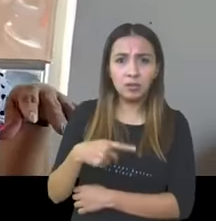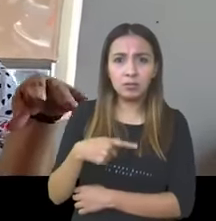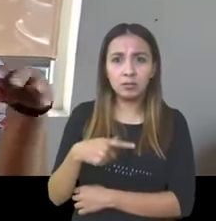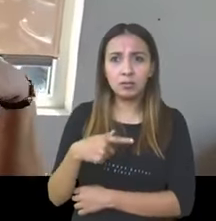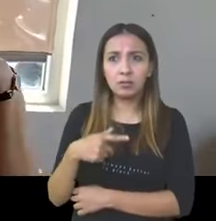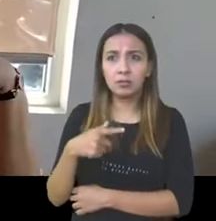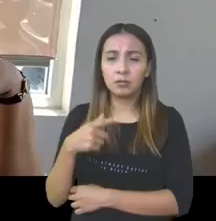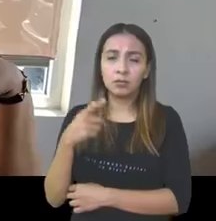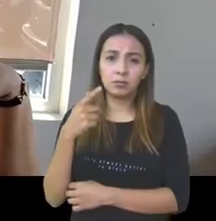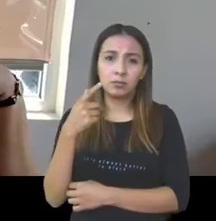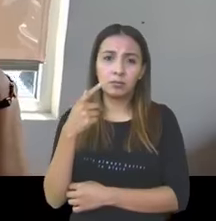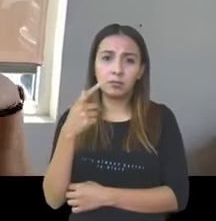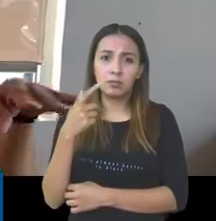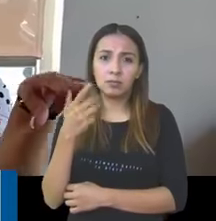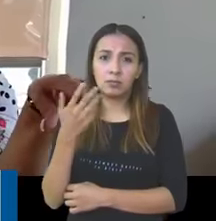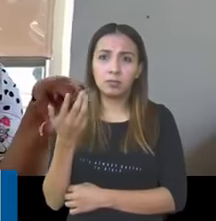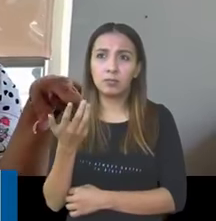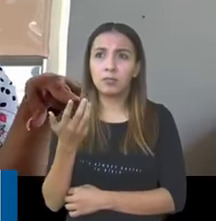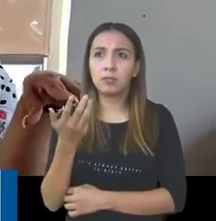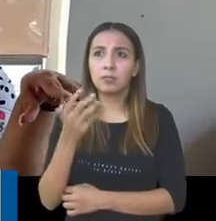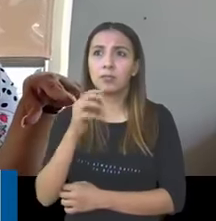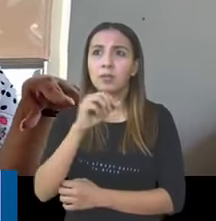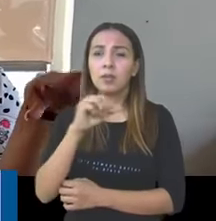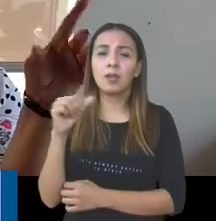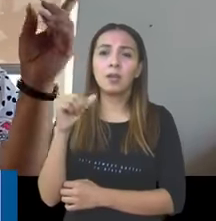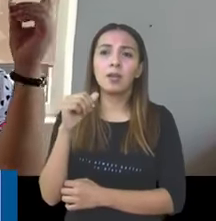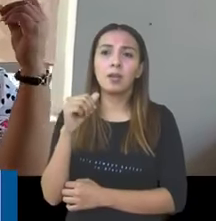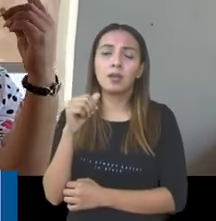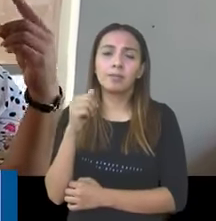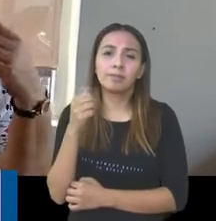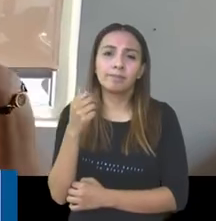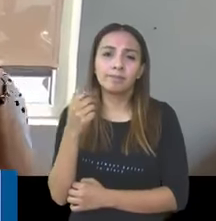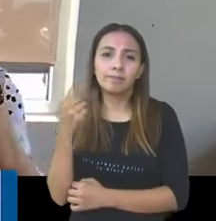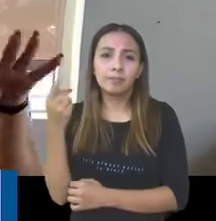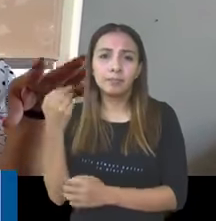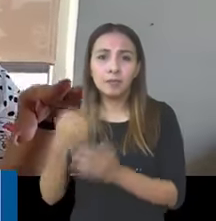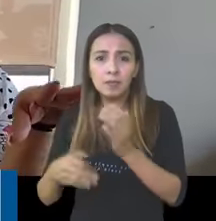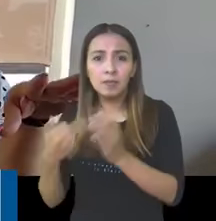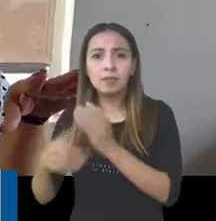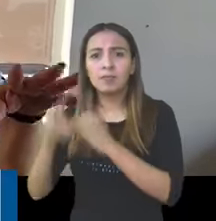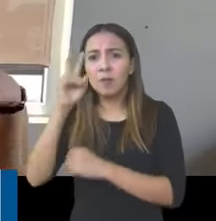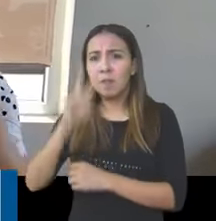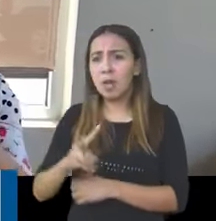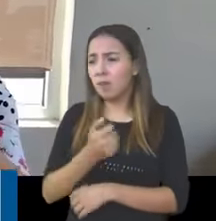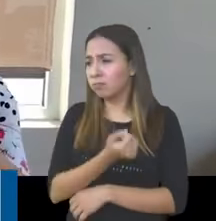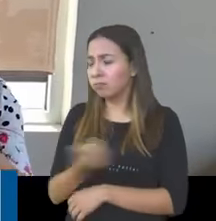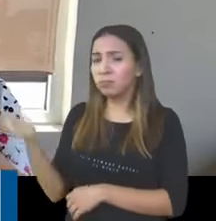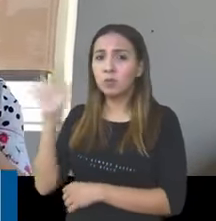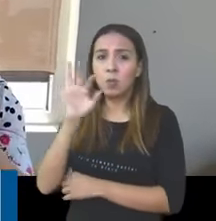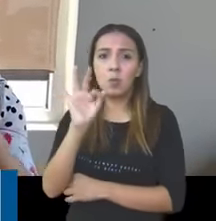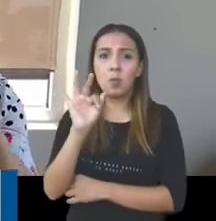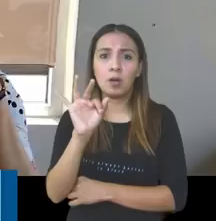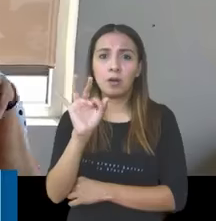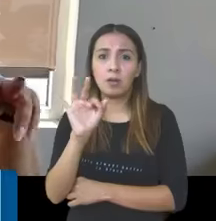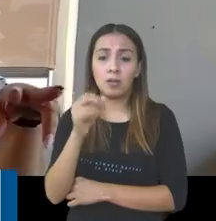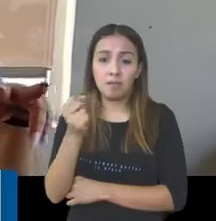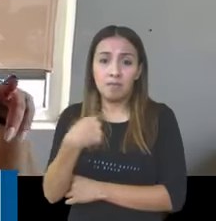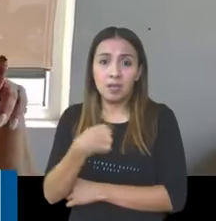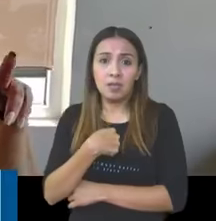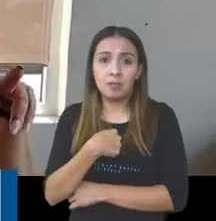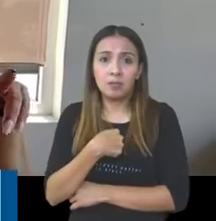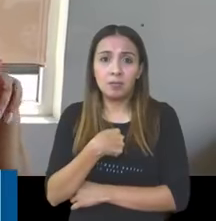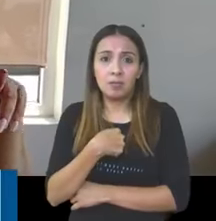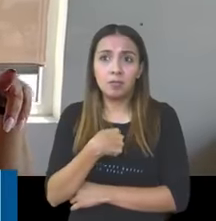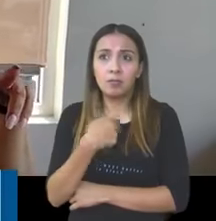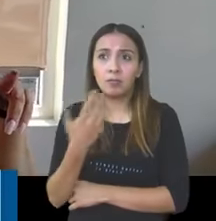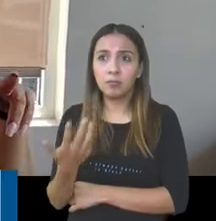liquidadas, despedidas injustificadamente. Somos como 40, entre ellas estoy yo. Ya,